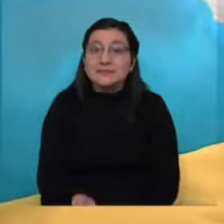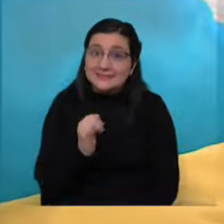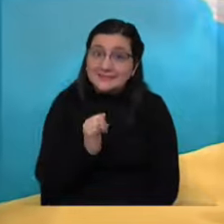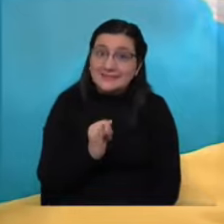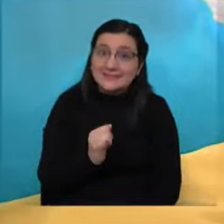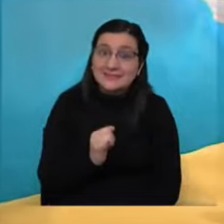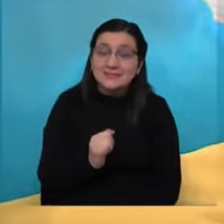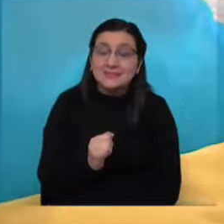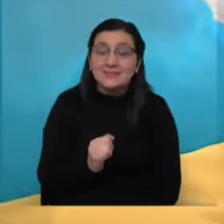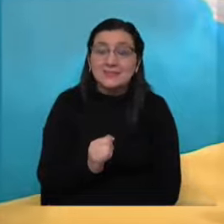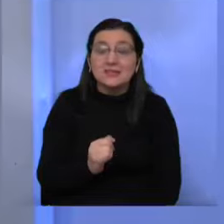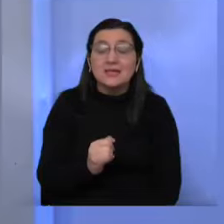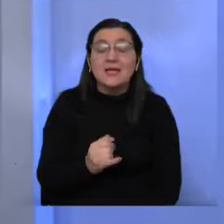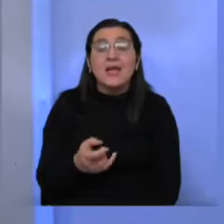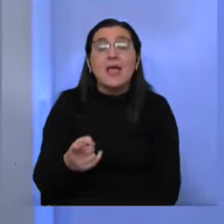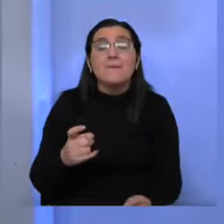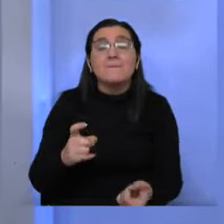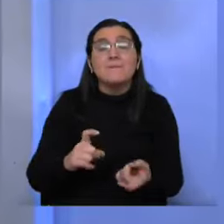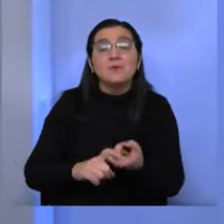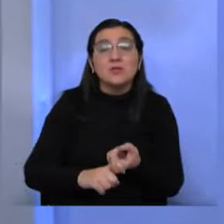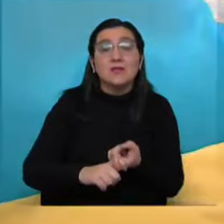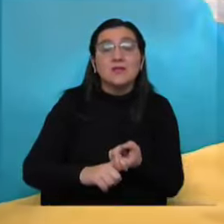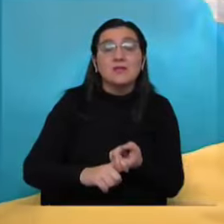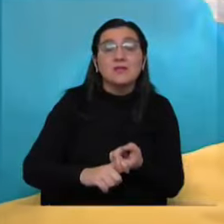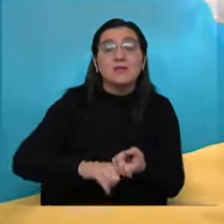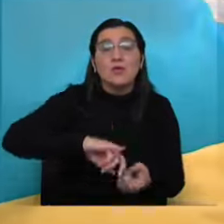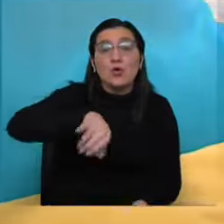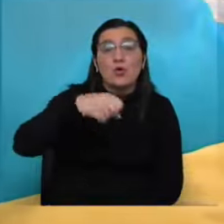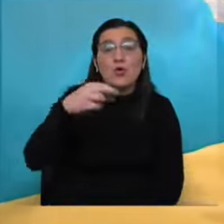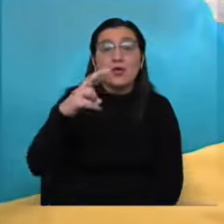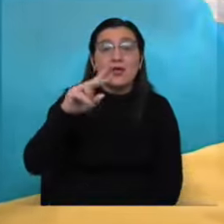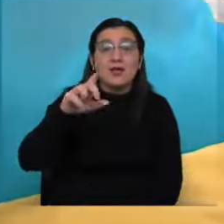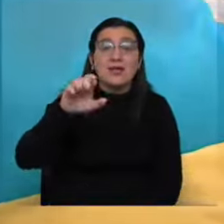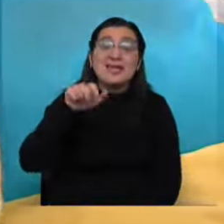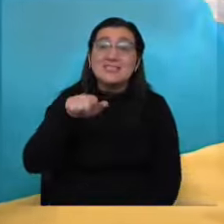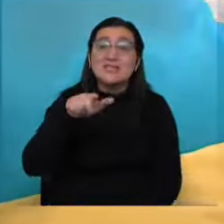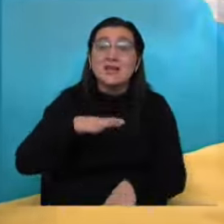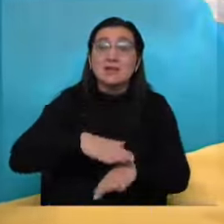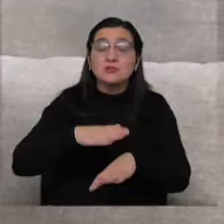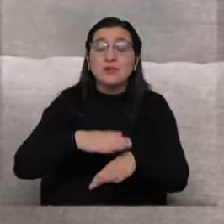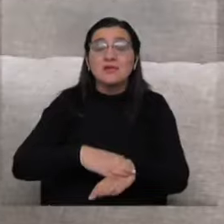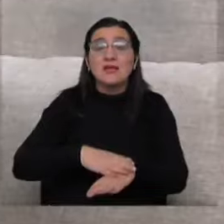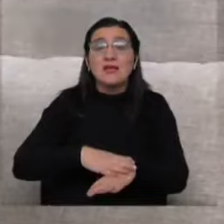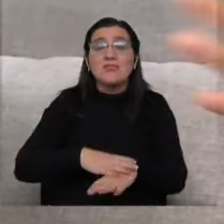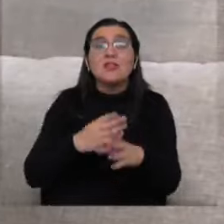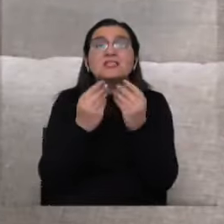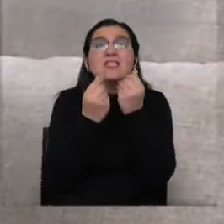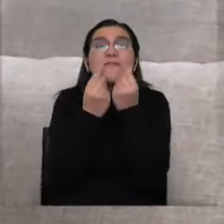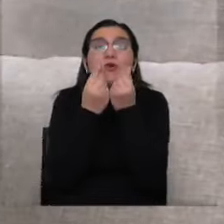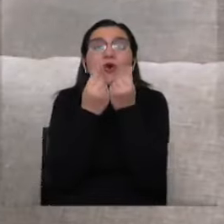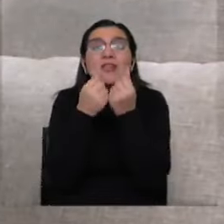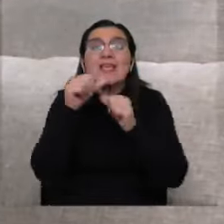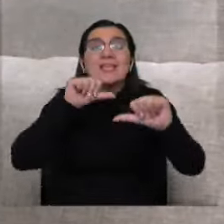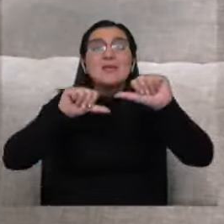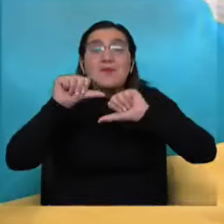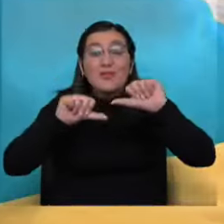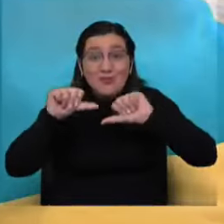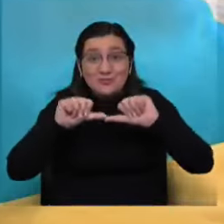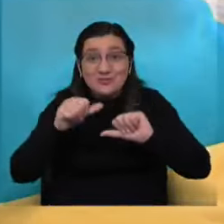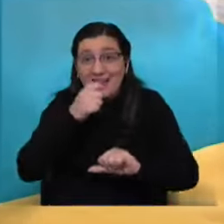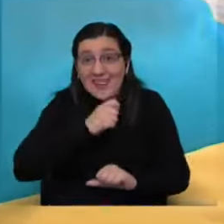era la señora de breto de Jorge breto este y ella era la responsable química de los Sabores que luego tenemos ahí ahí humanic de una